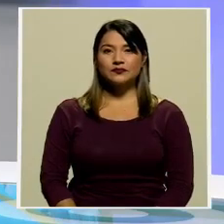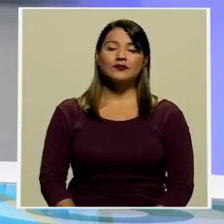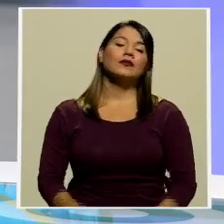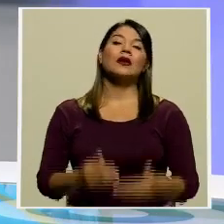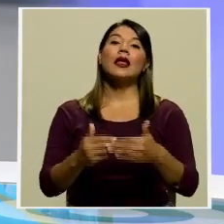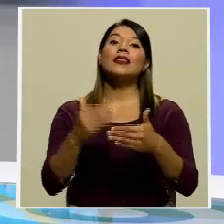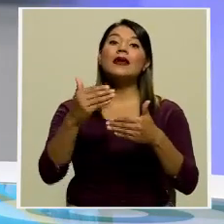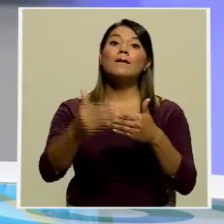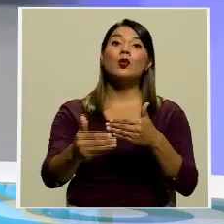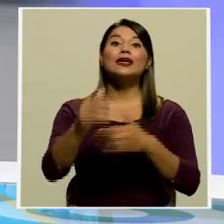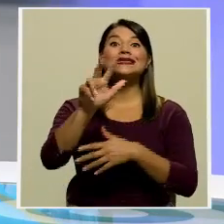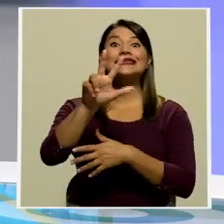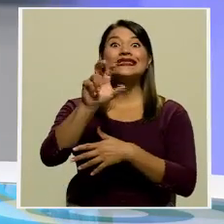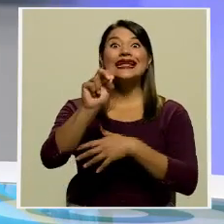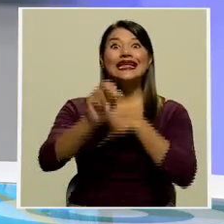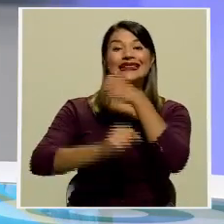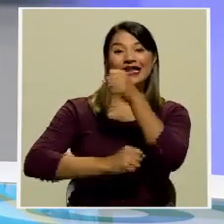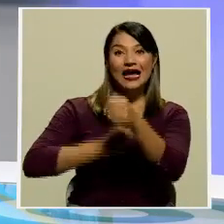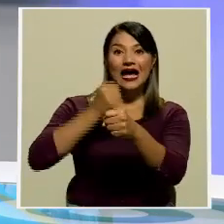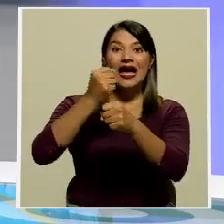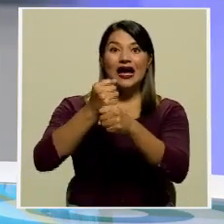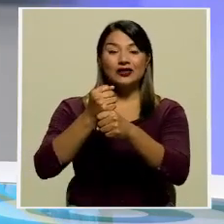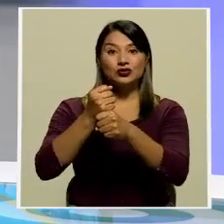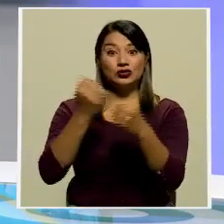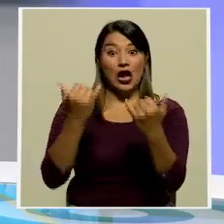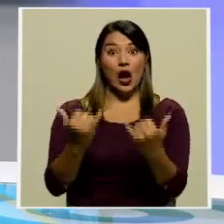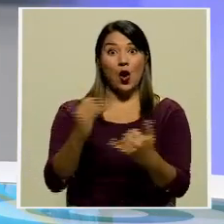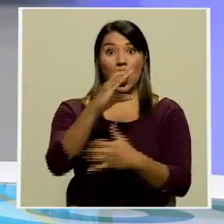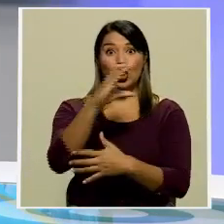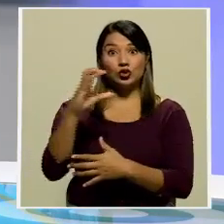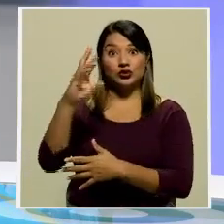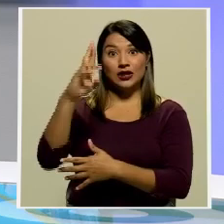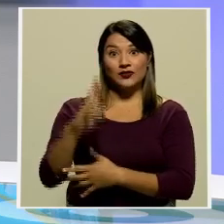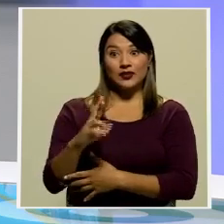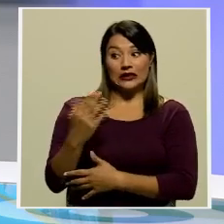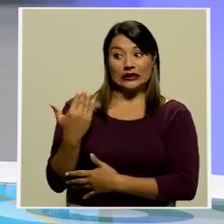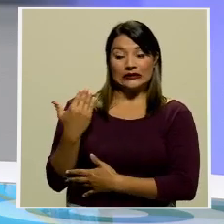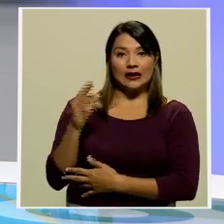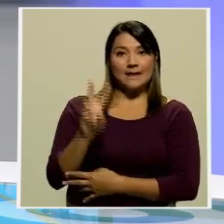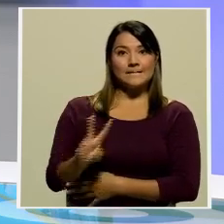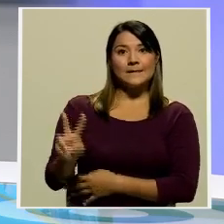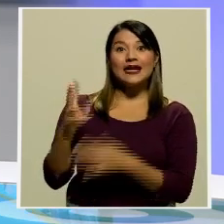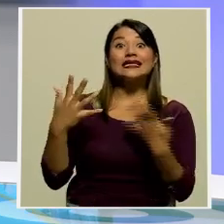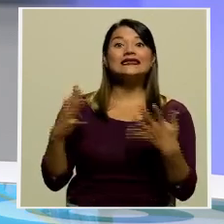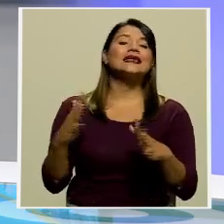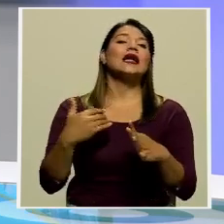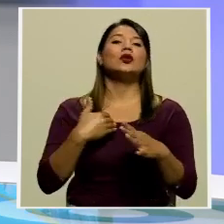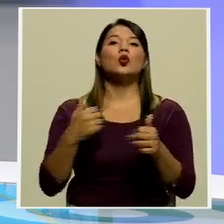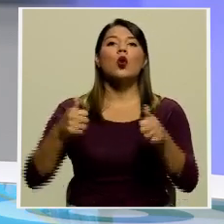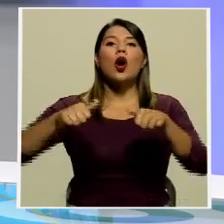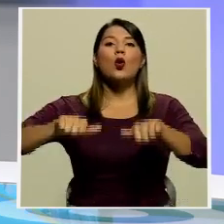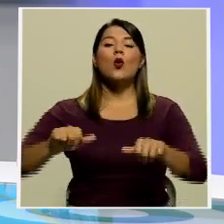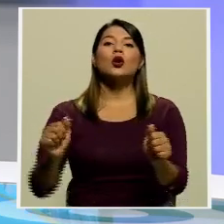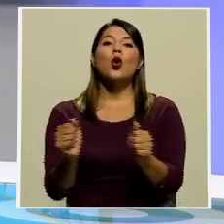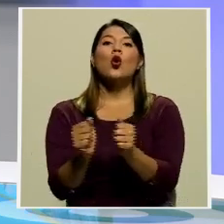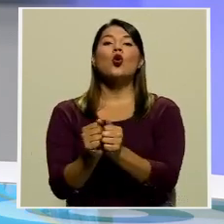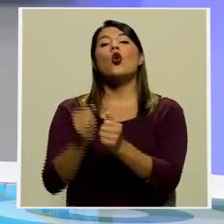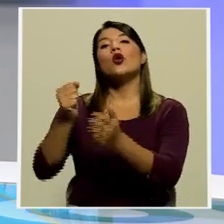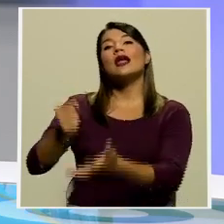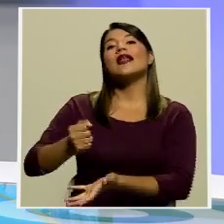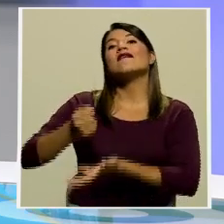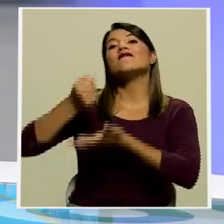Después de 30 años, Costa Rica llegó este viernes a un acuerdo con la misión del Fondo